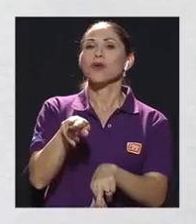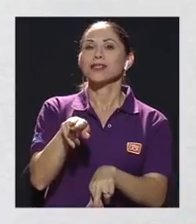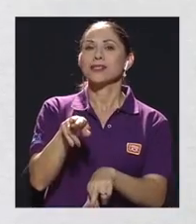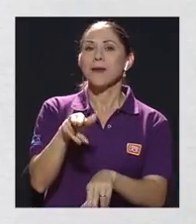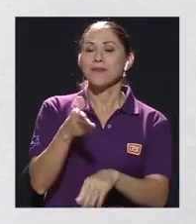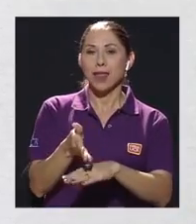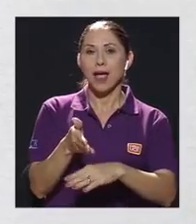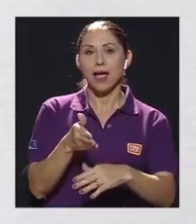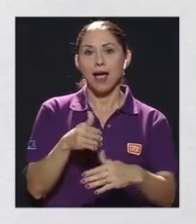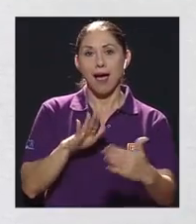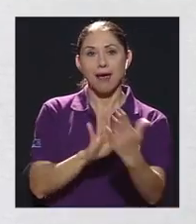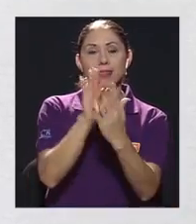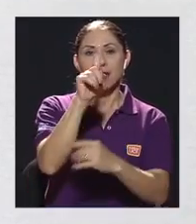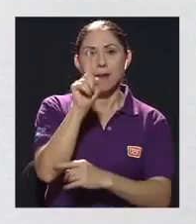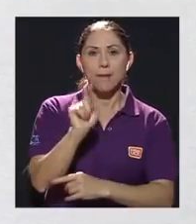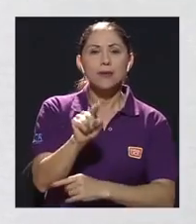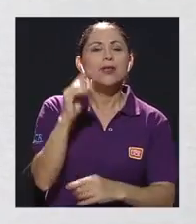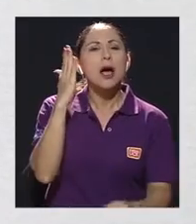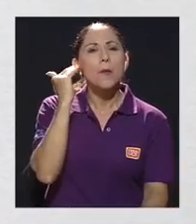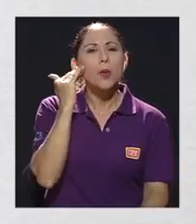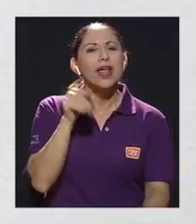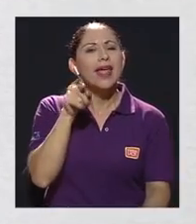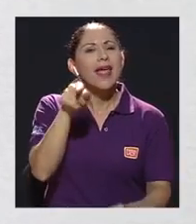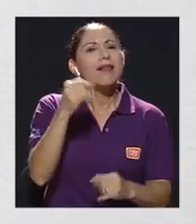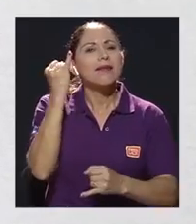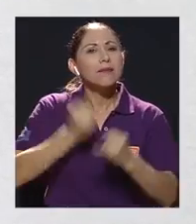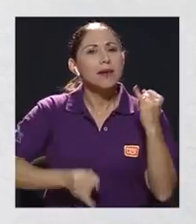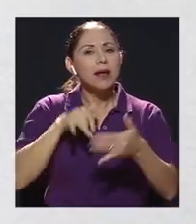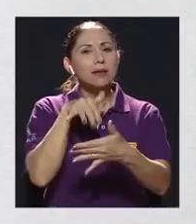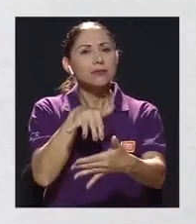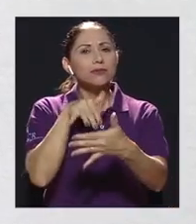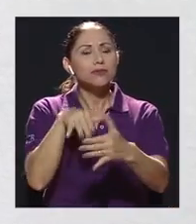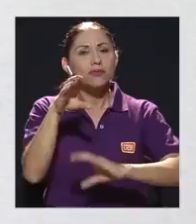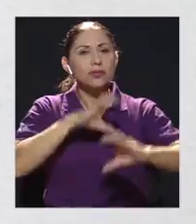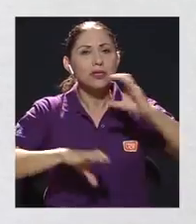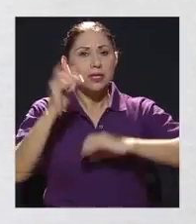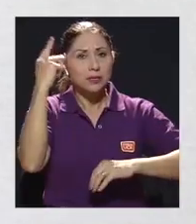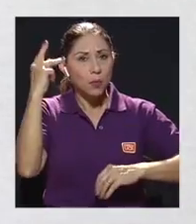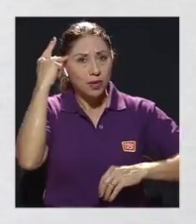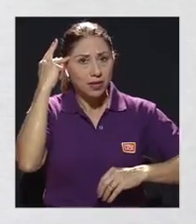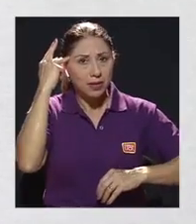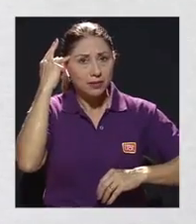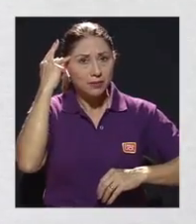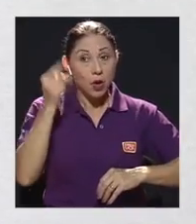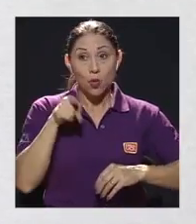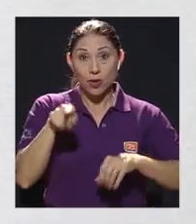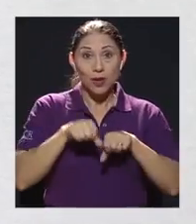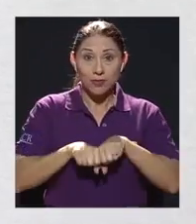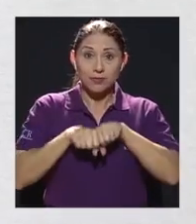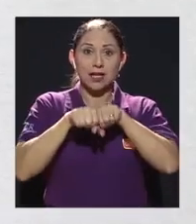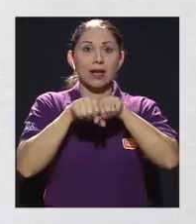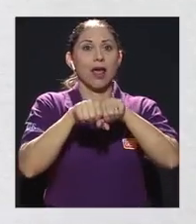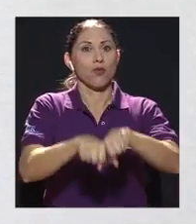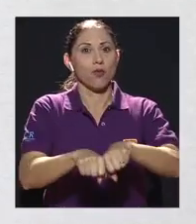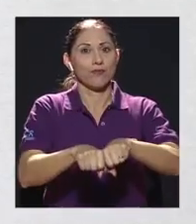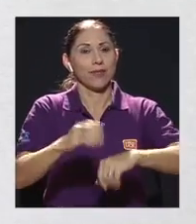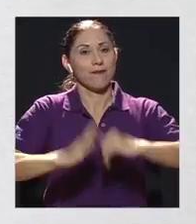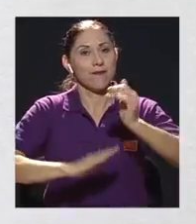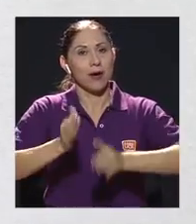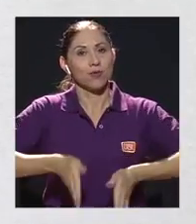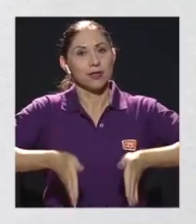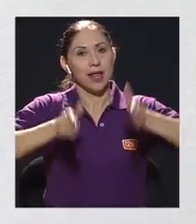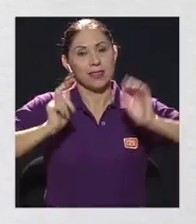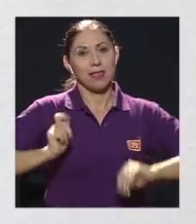él termina estudiando en ciencias políticas cuando él se graduó de la Facultad de Derecho, una